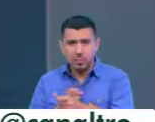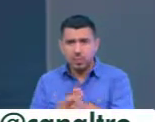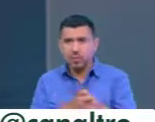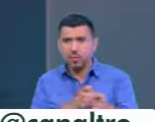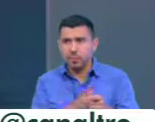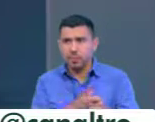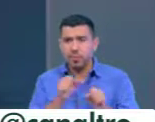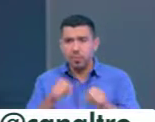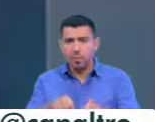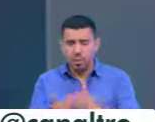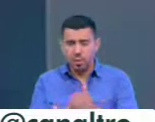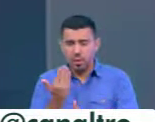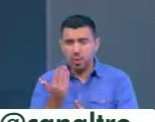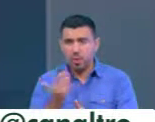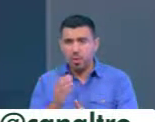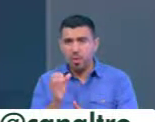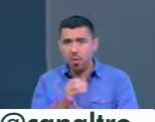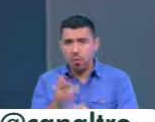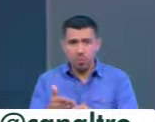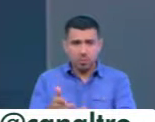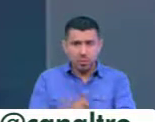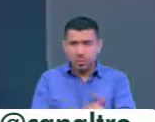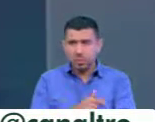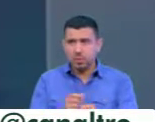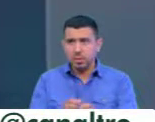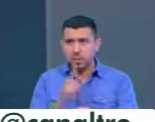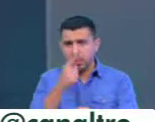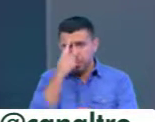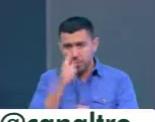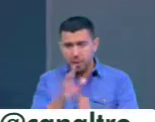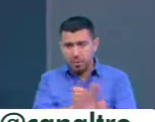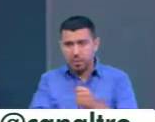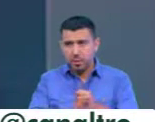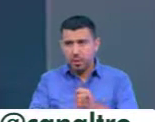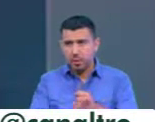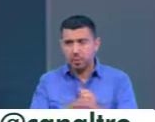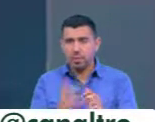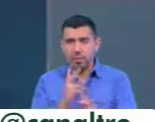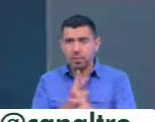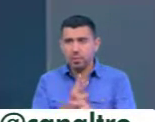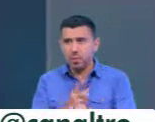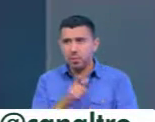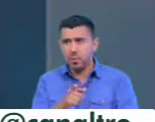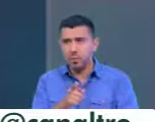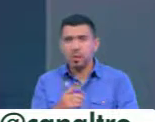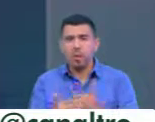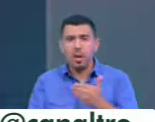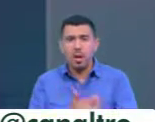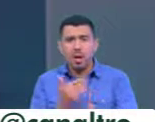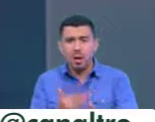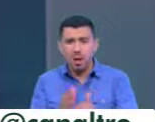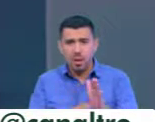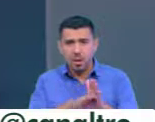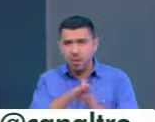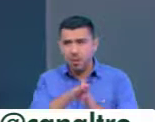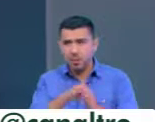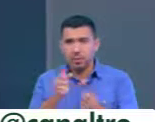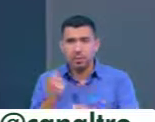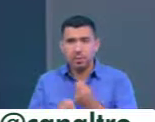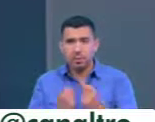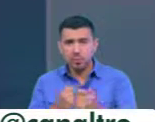renovado y extendido para garantizar y preservar el principal avance logrado en la negociación